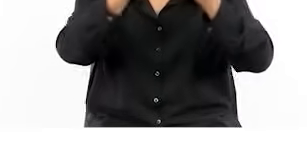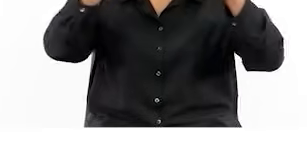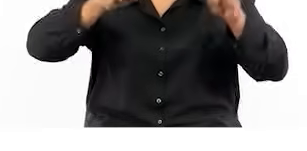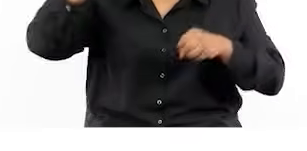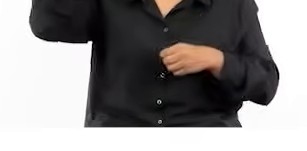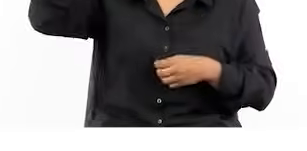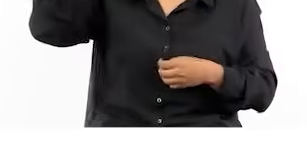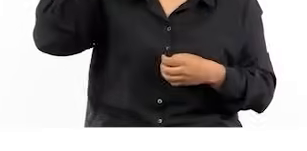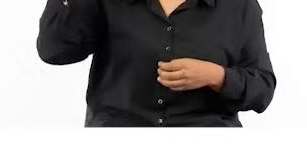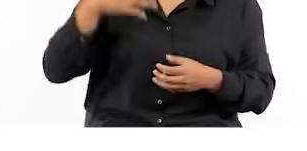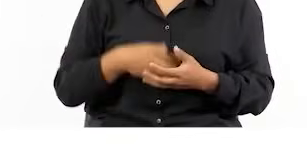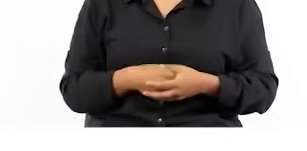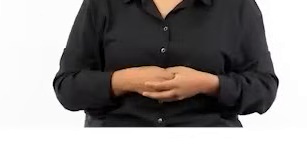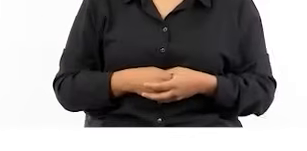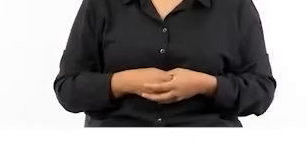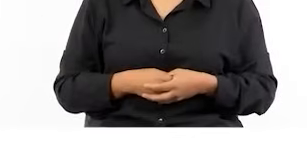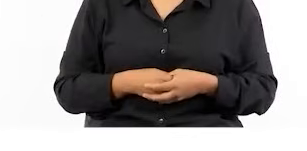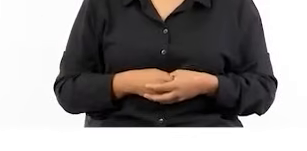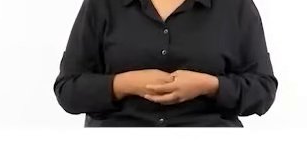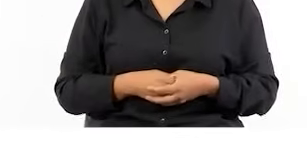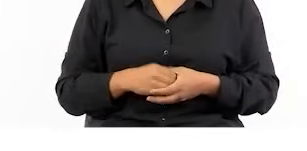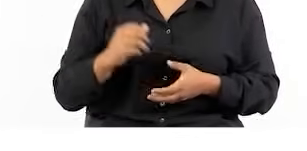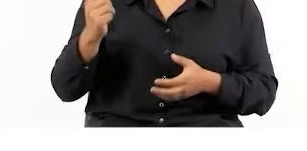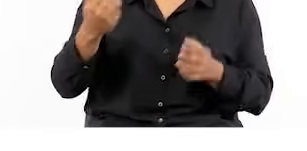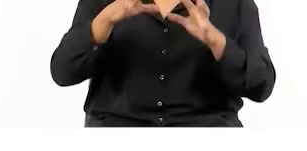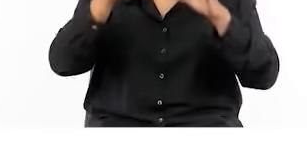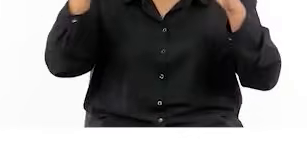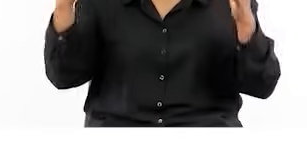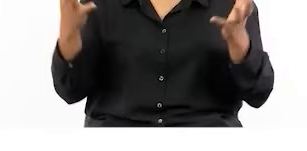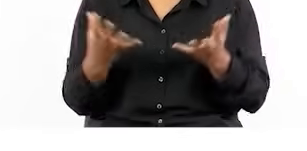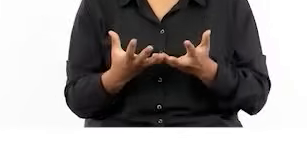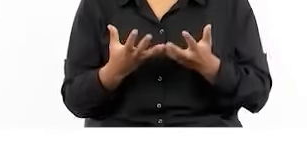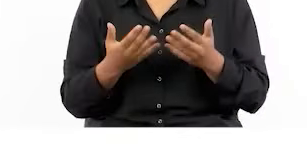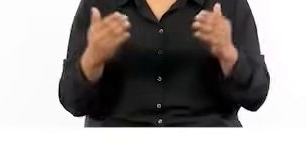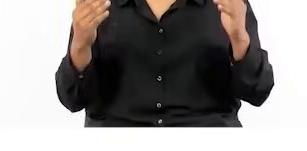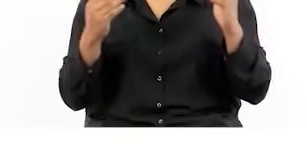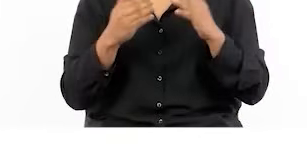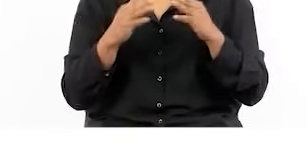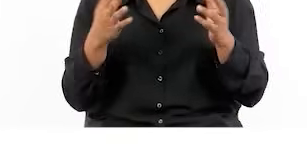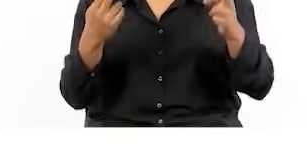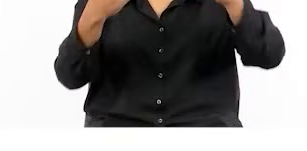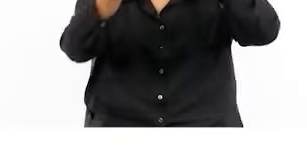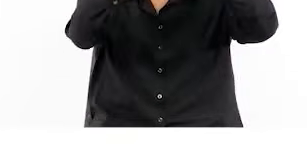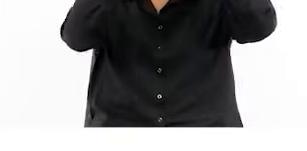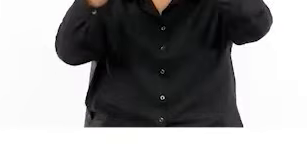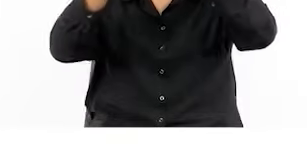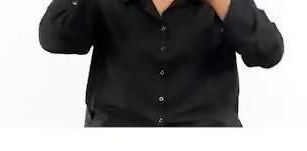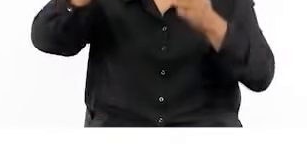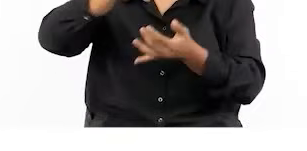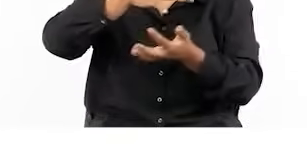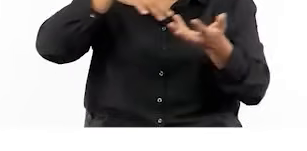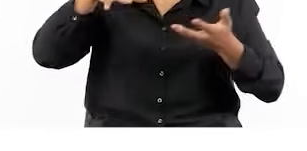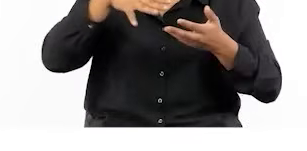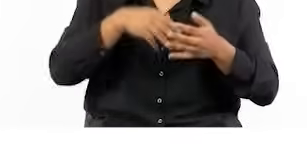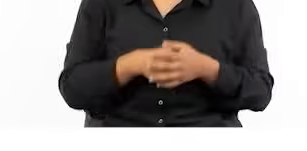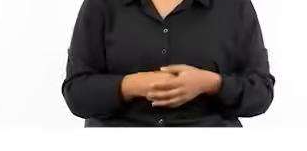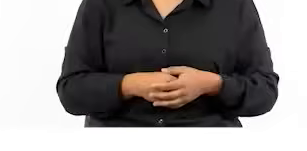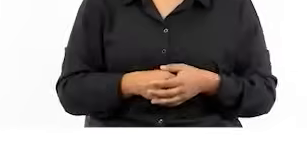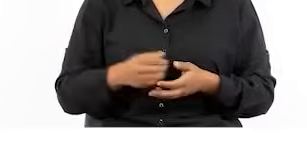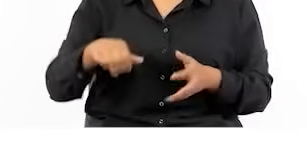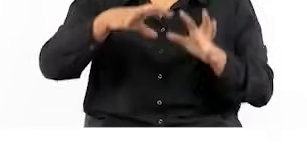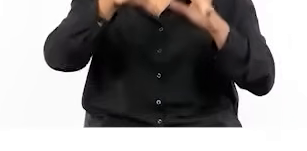ocurre en algunos cuerpos del sistema solar, como es el caso de Marte, otros planetas e incluso